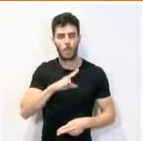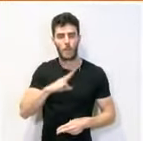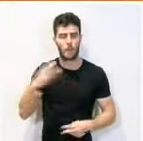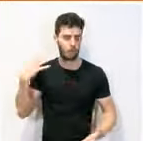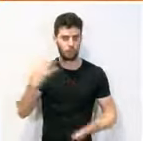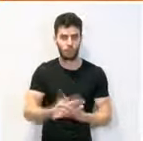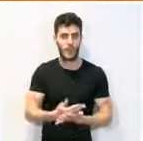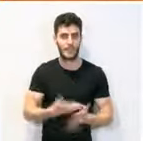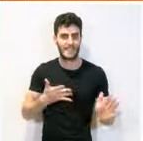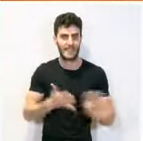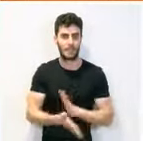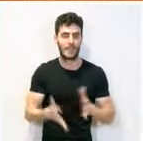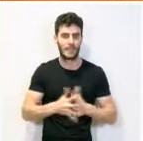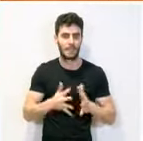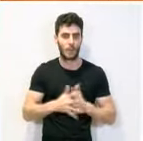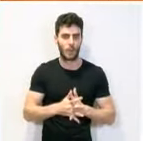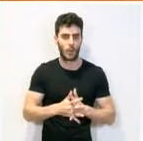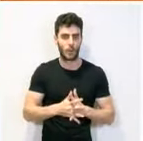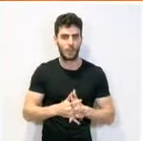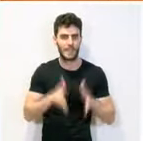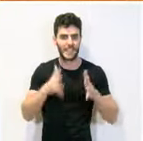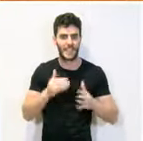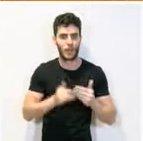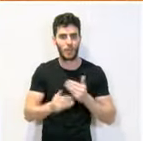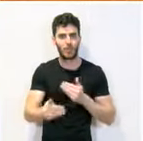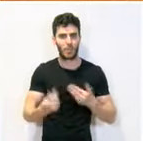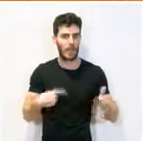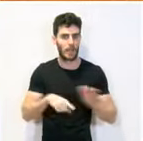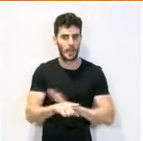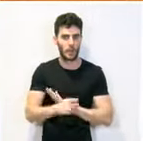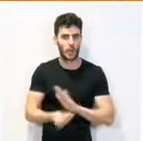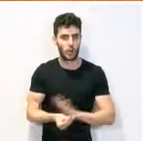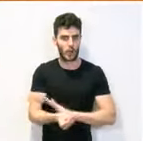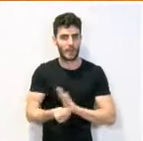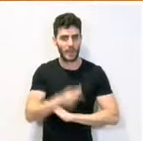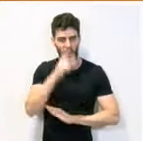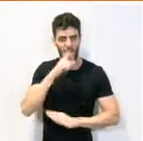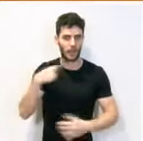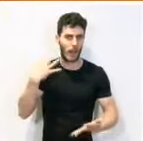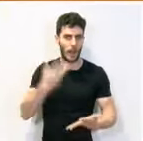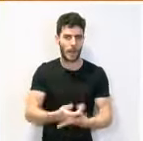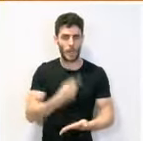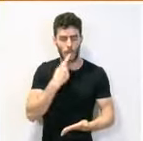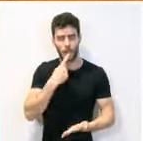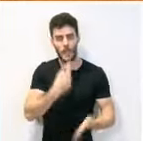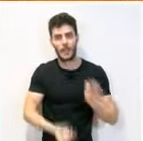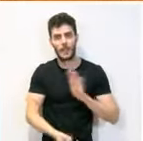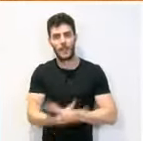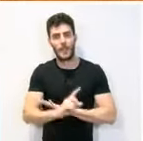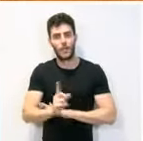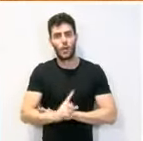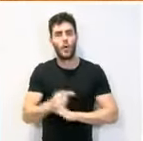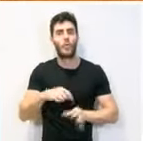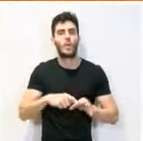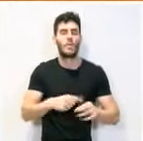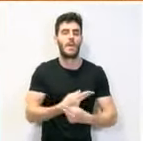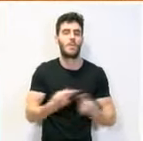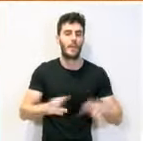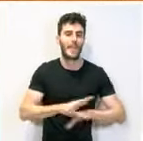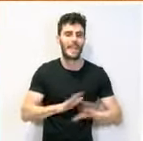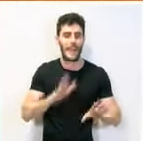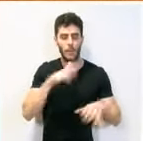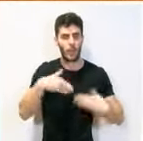las infraestructuras atendiendo a las previsiones de crecimiento de la natalidad a lo largo de los años, que hacían no crear ni una sola plaza pública, porque